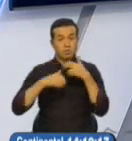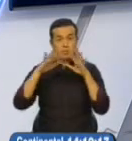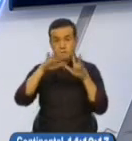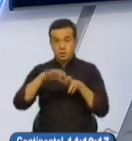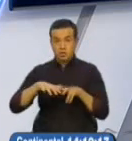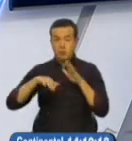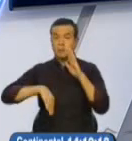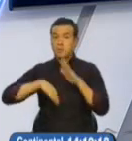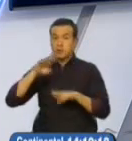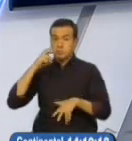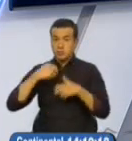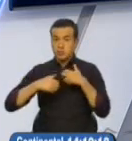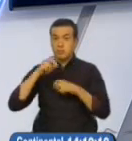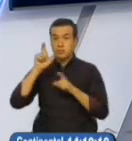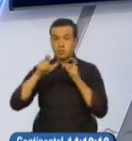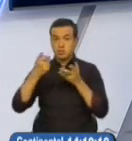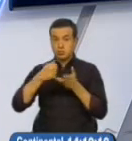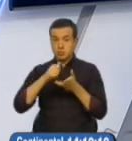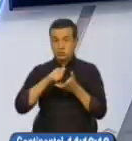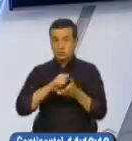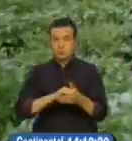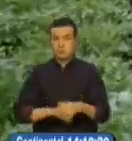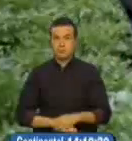agrícola, especialmente al papero.